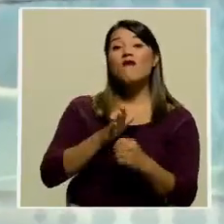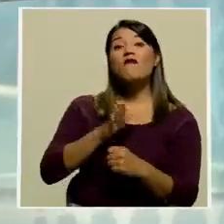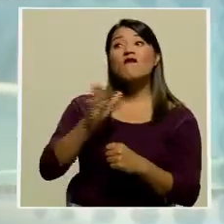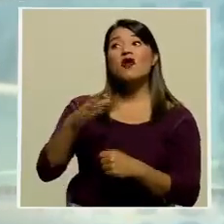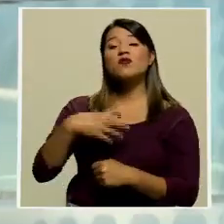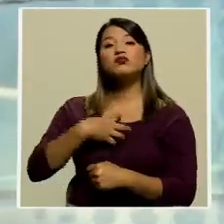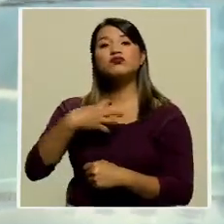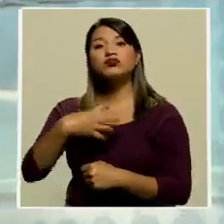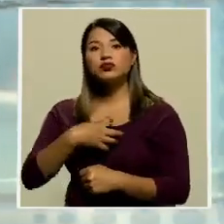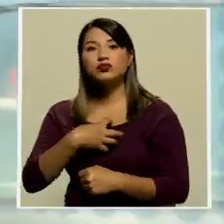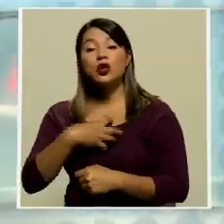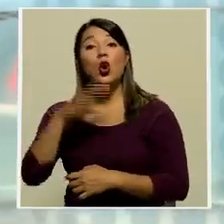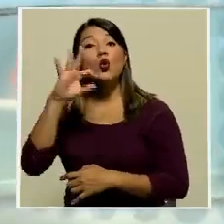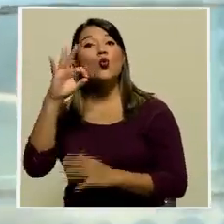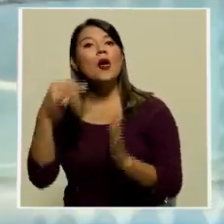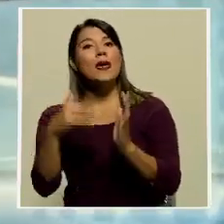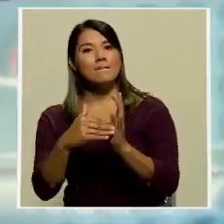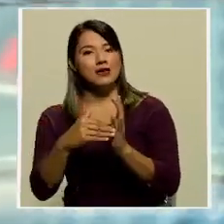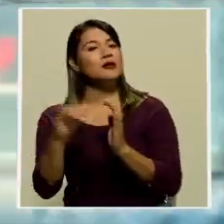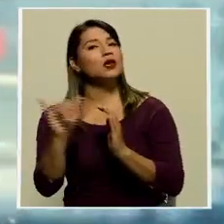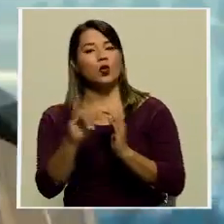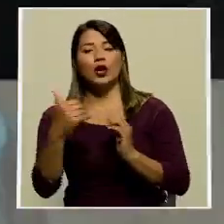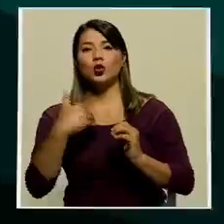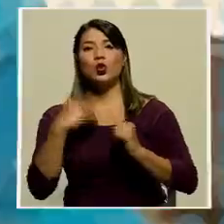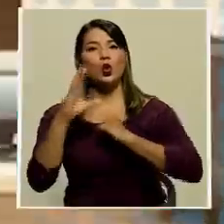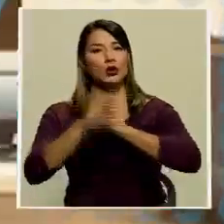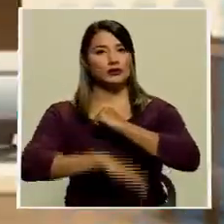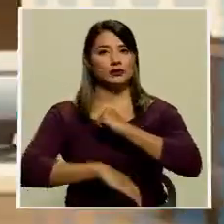9.000 sí fueron condenados pese a su apelación.